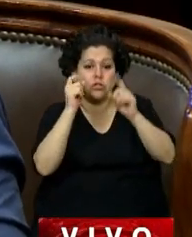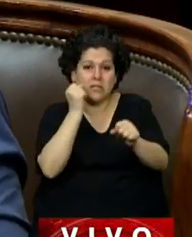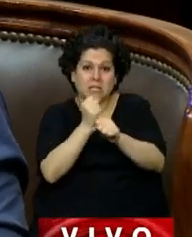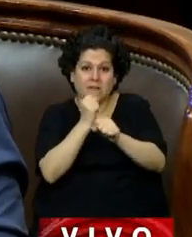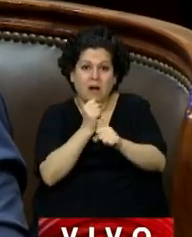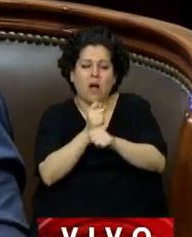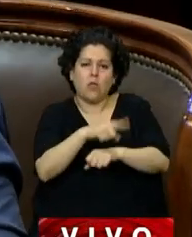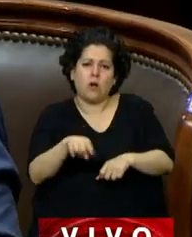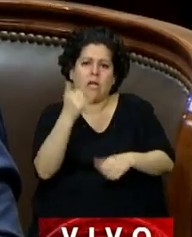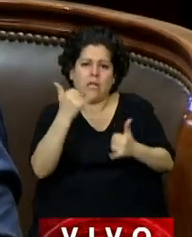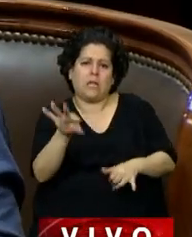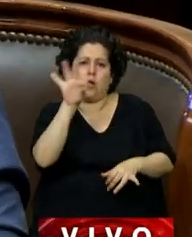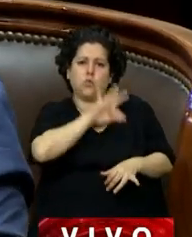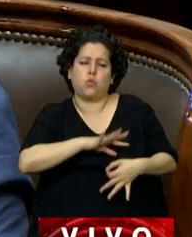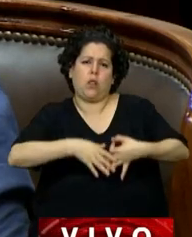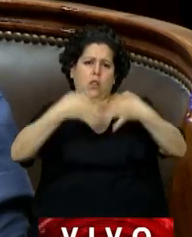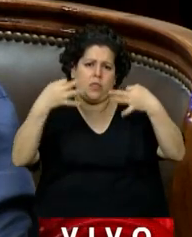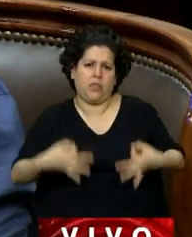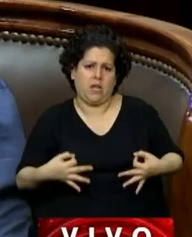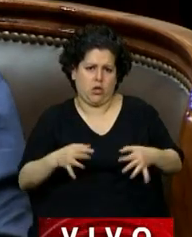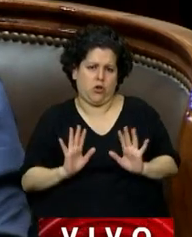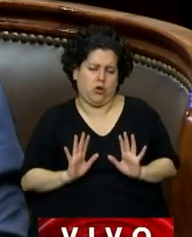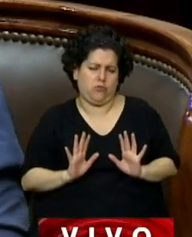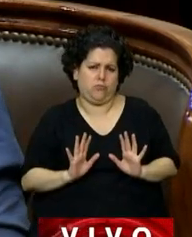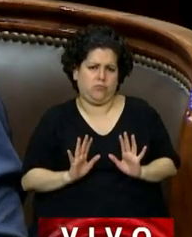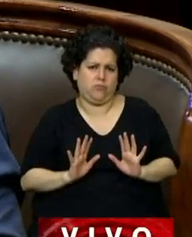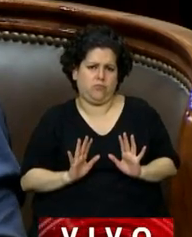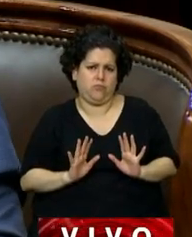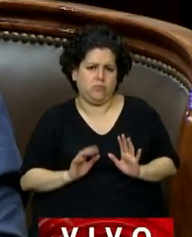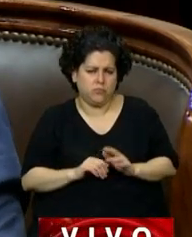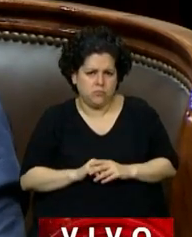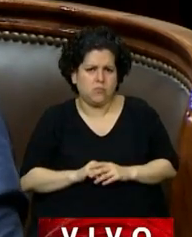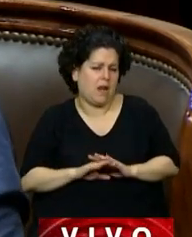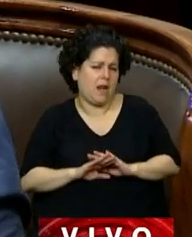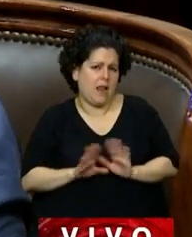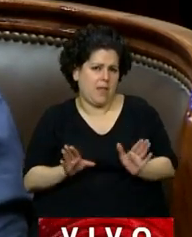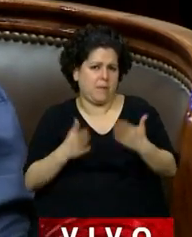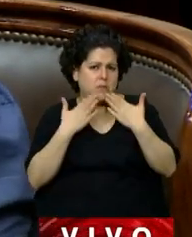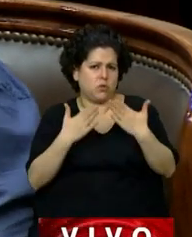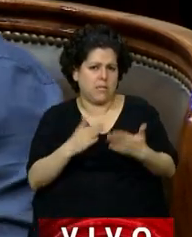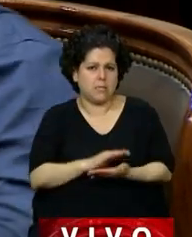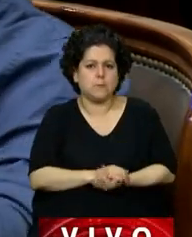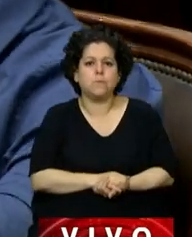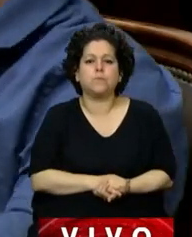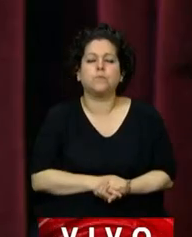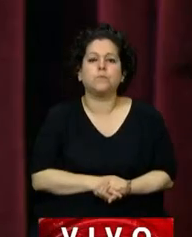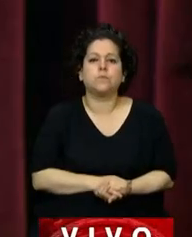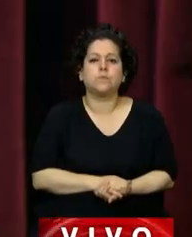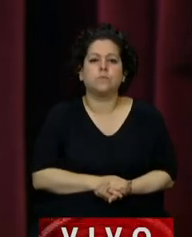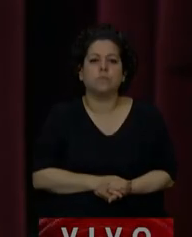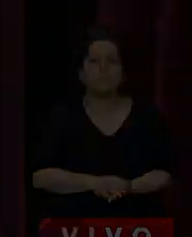educación gocen de un salario Digno y acorde a su función nada más y muchas gracias gracias